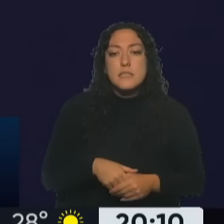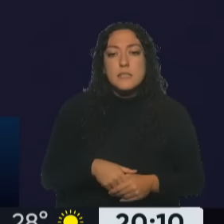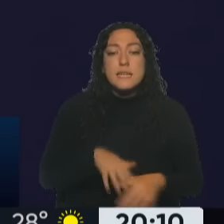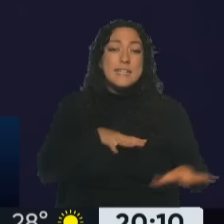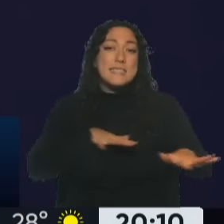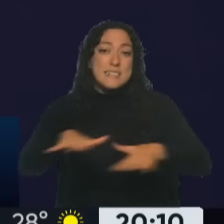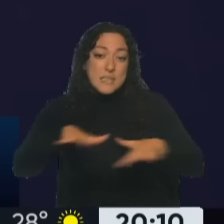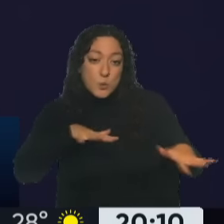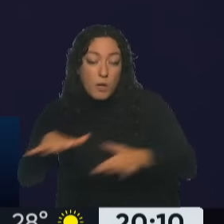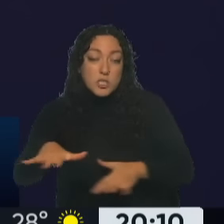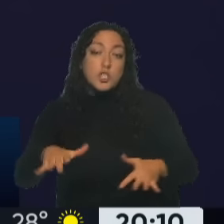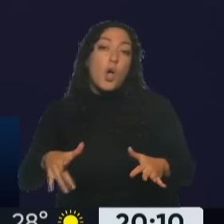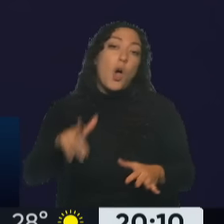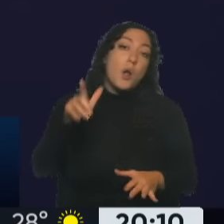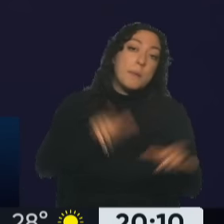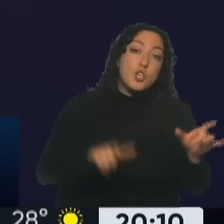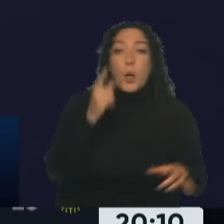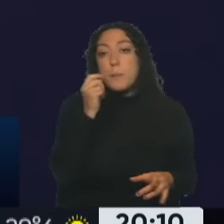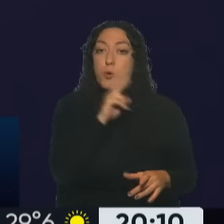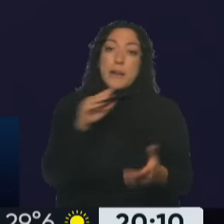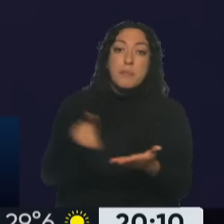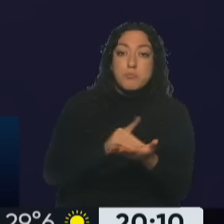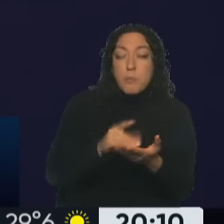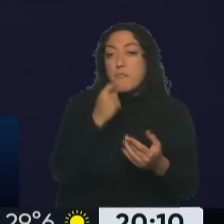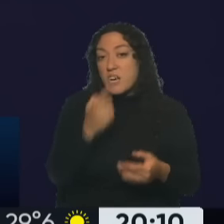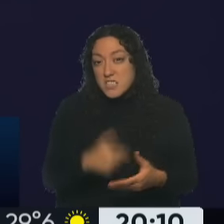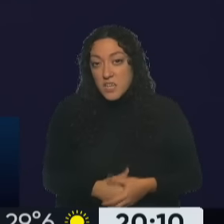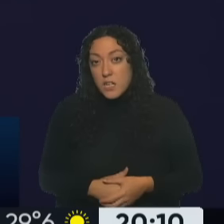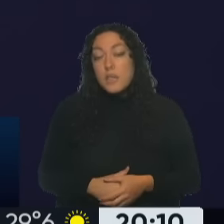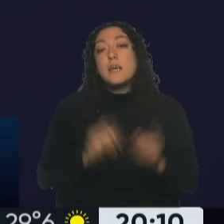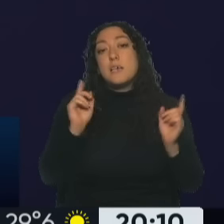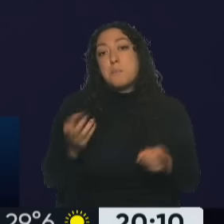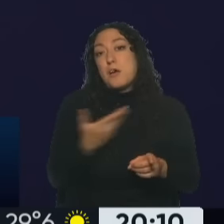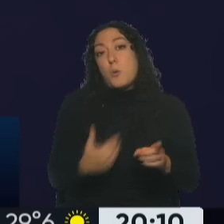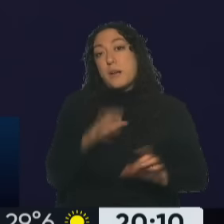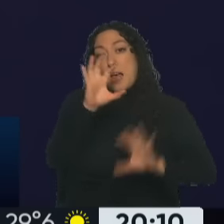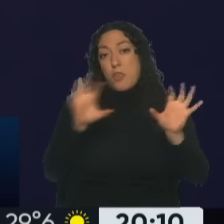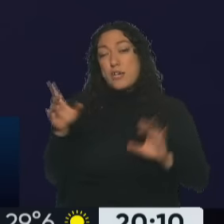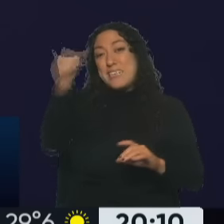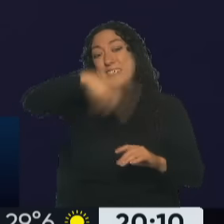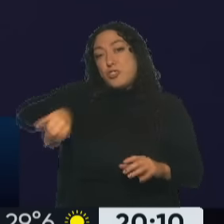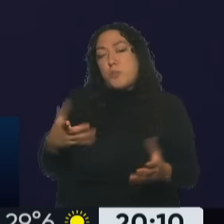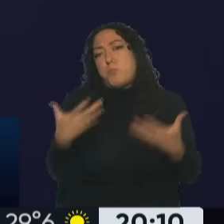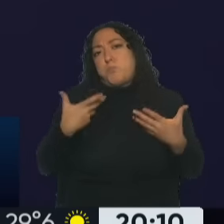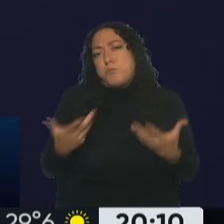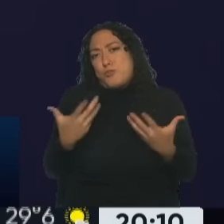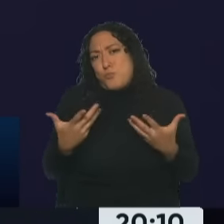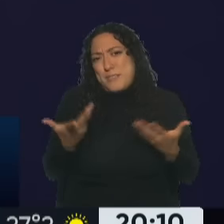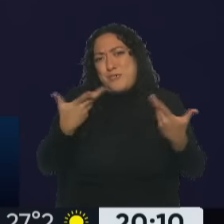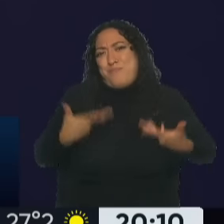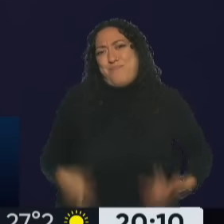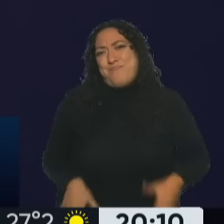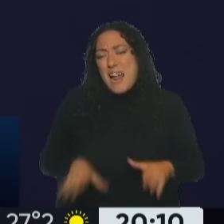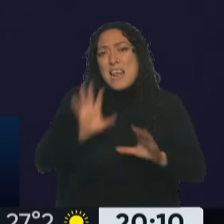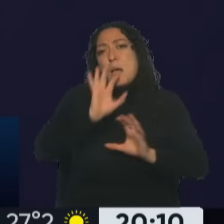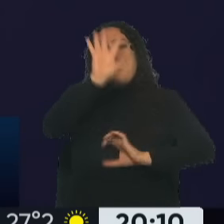situación de muchos legisladores gobernadores que naturalmente estaban defendiendo no solo los intereses